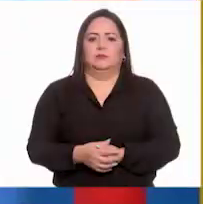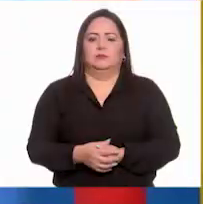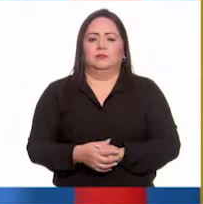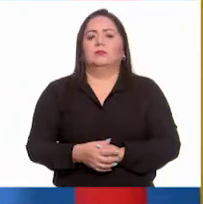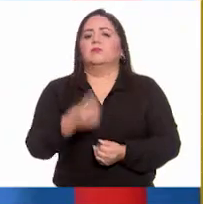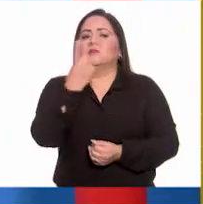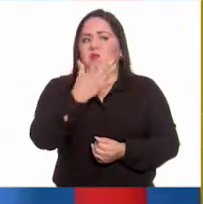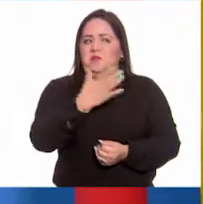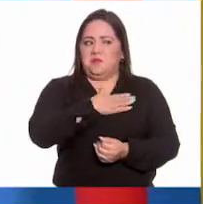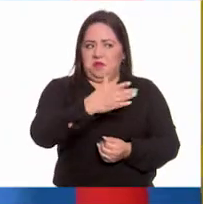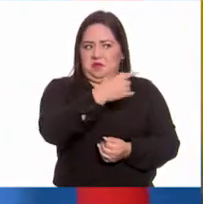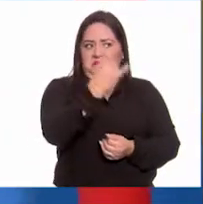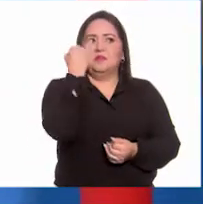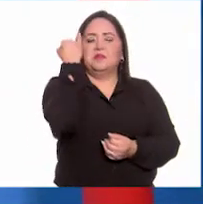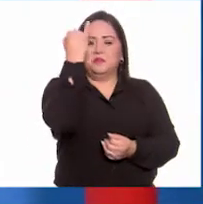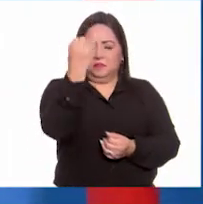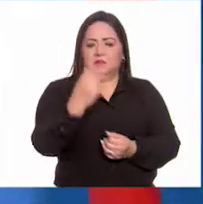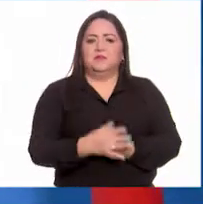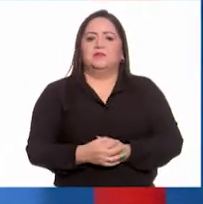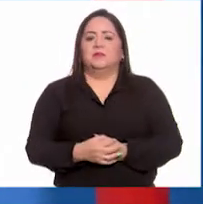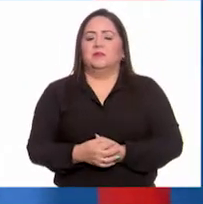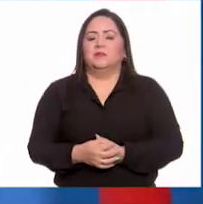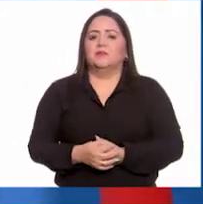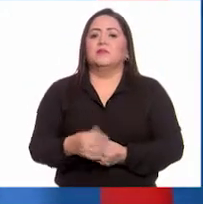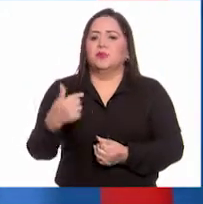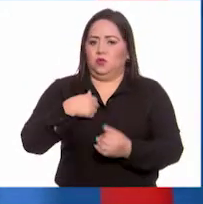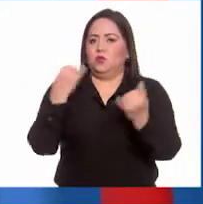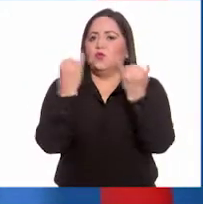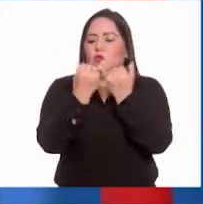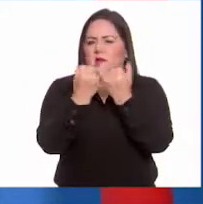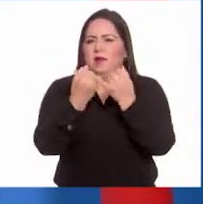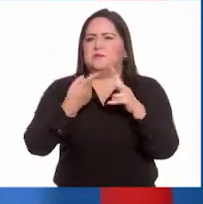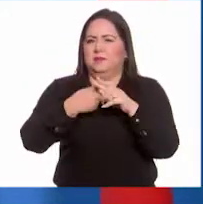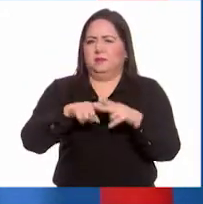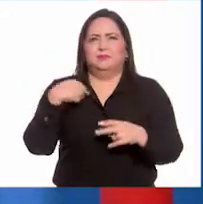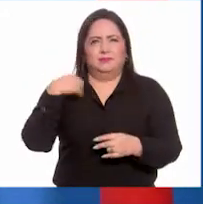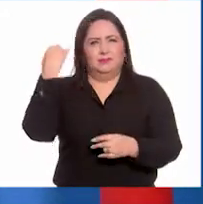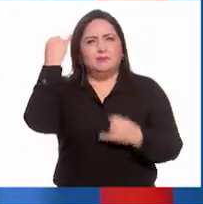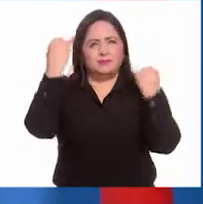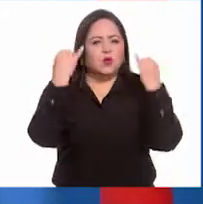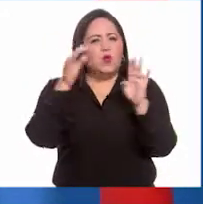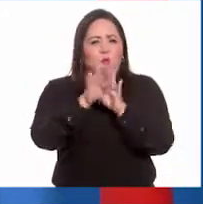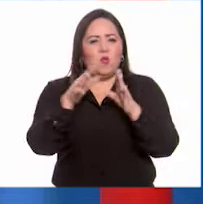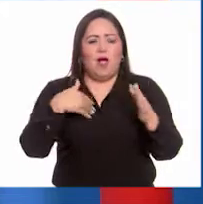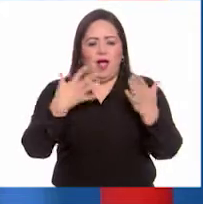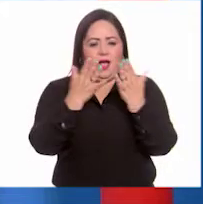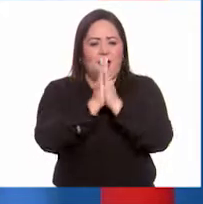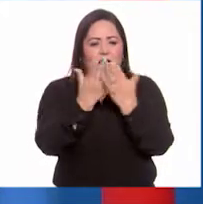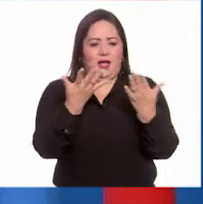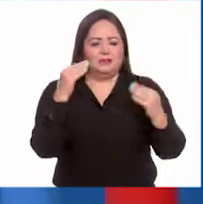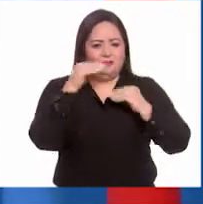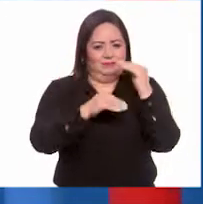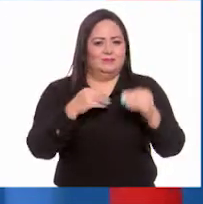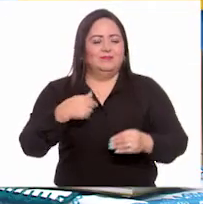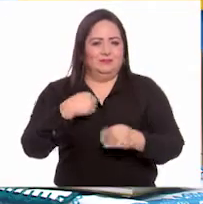¡Qué buena idea, maestro Lucio! Yo también empezaré a planear la elaboración de mi libro